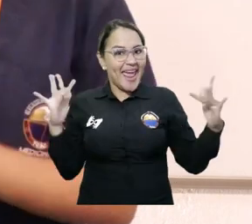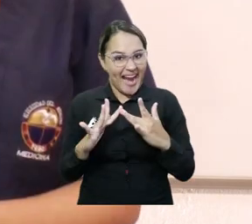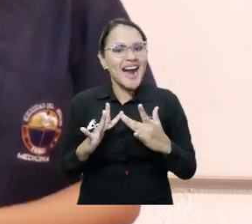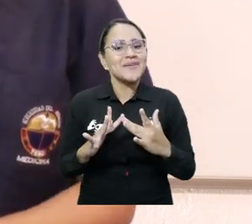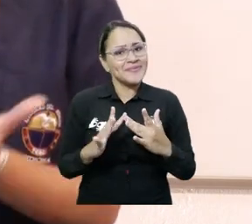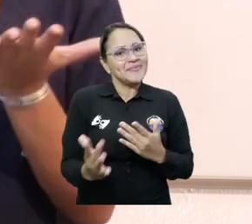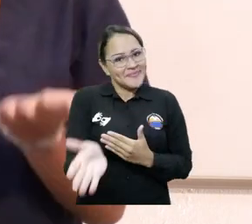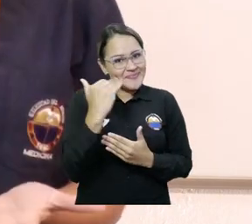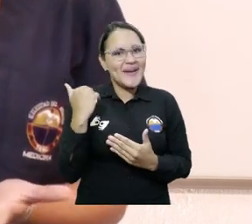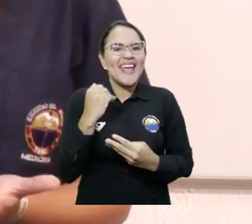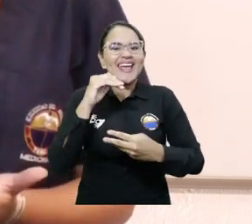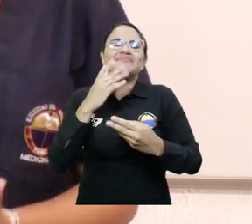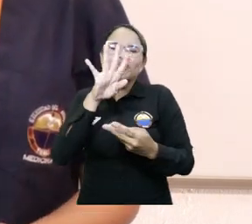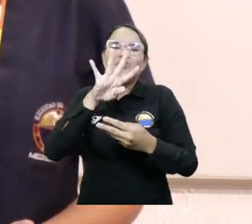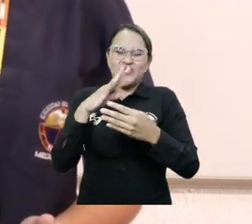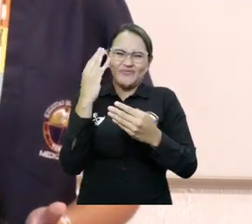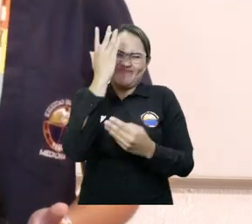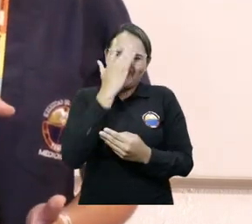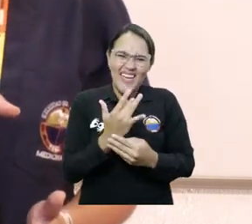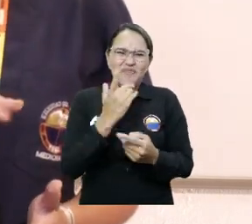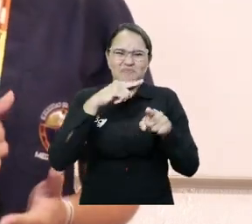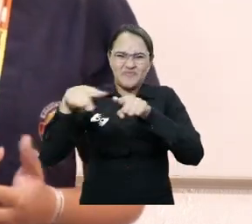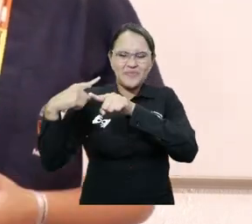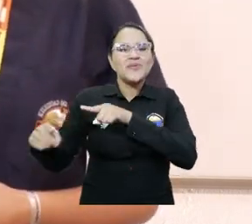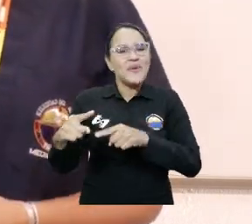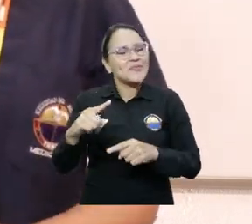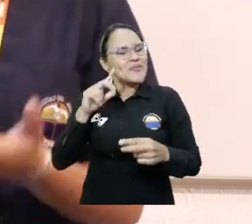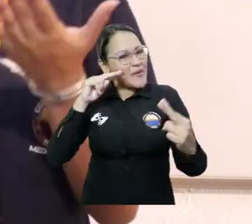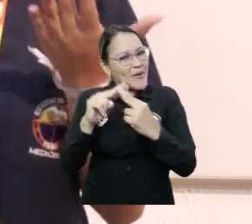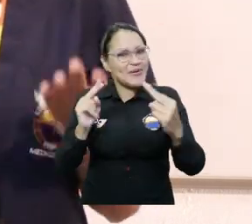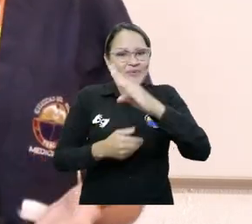perfil idóneo. Visita nuestras redes y conoce